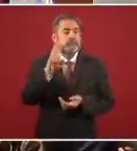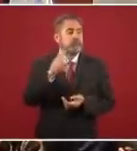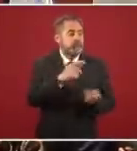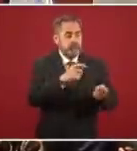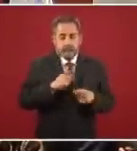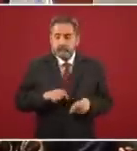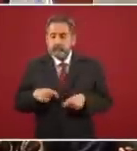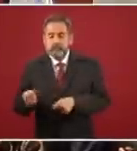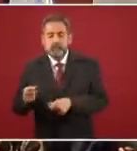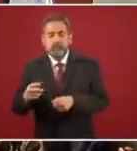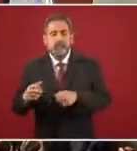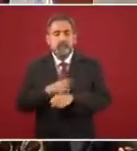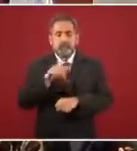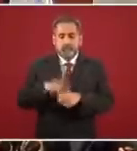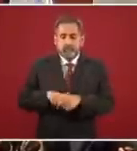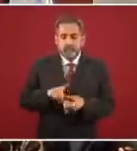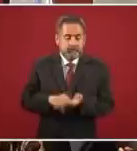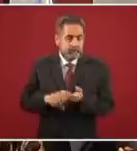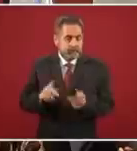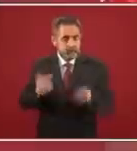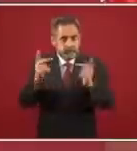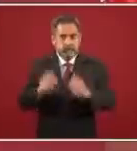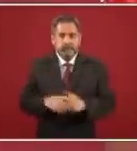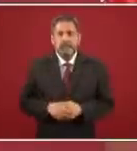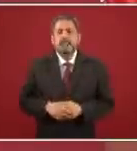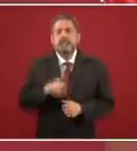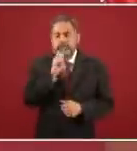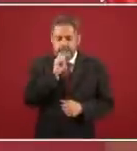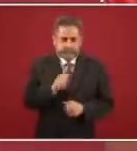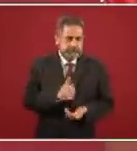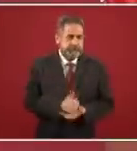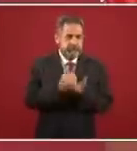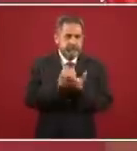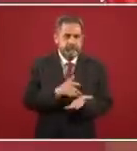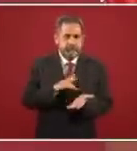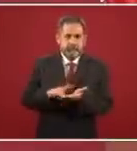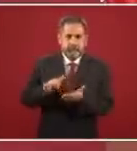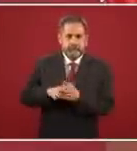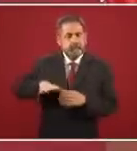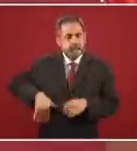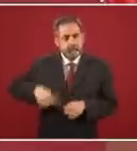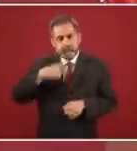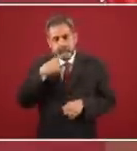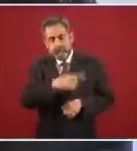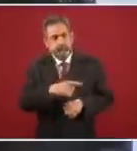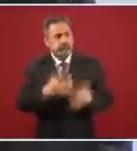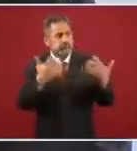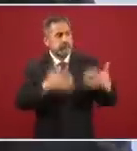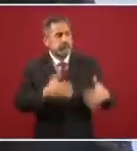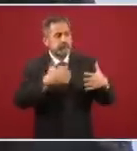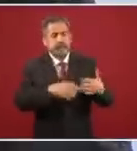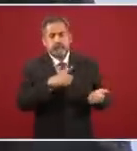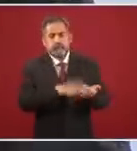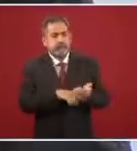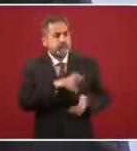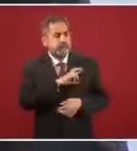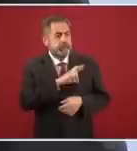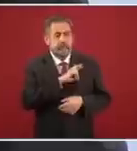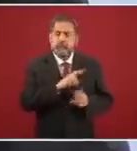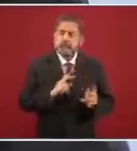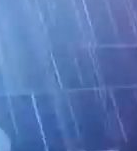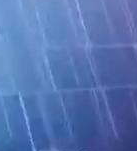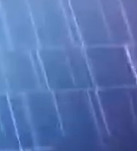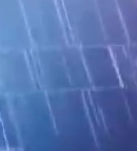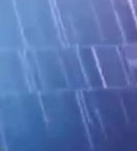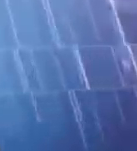subvendedores a nivel nacional. Y también nos van a apoyar aquí, como dijo el señor presidente, empresas del sector privado y